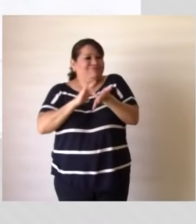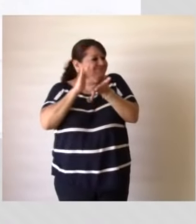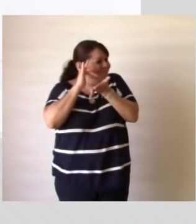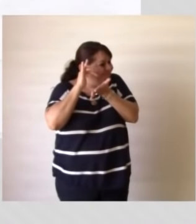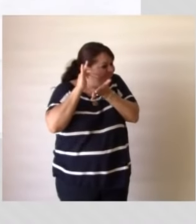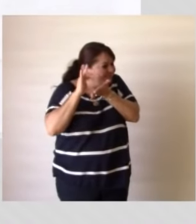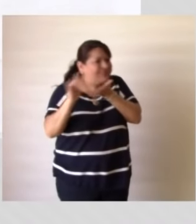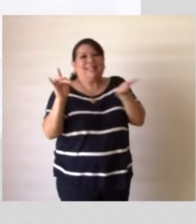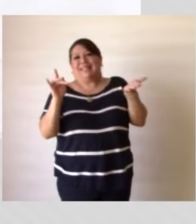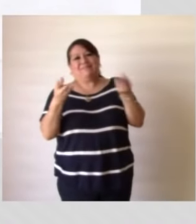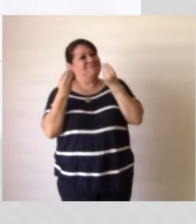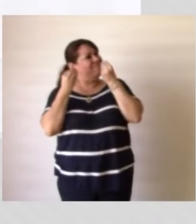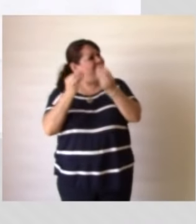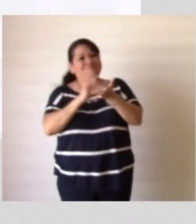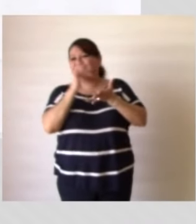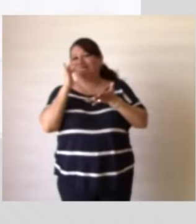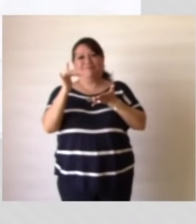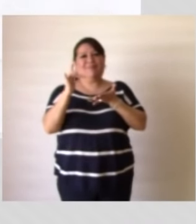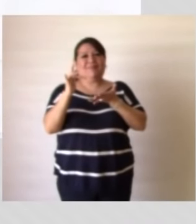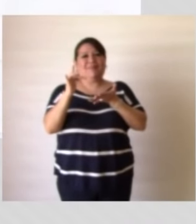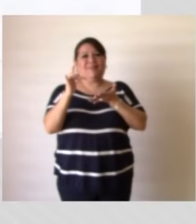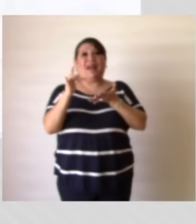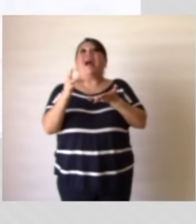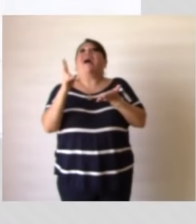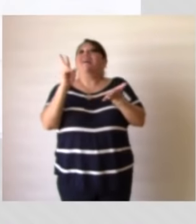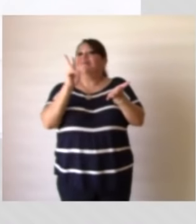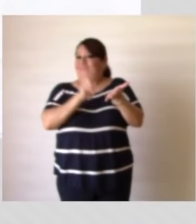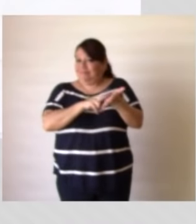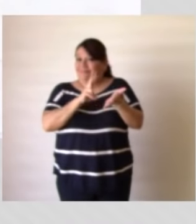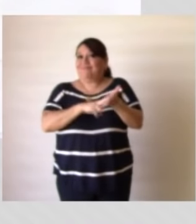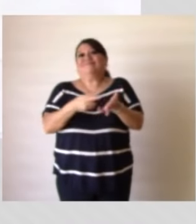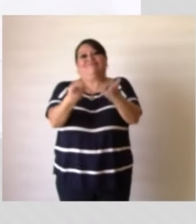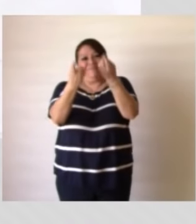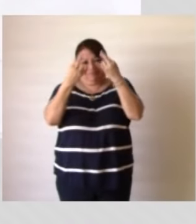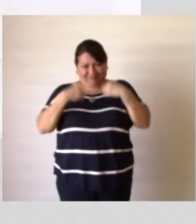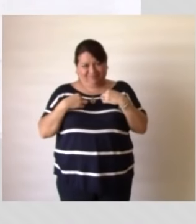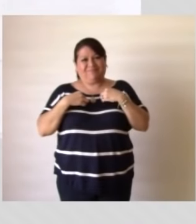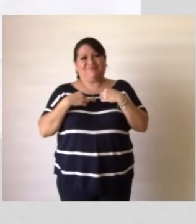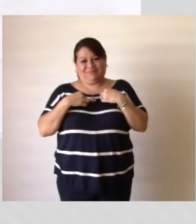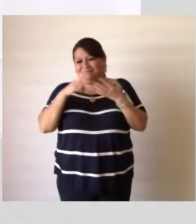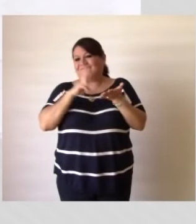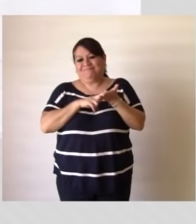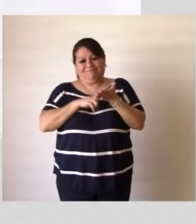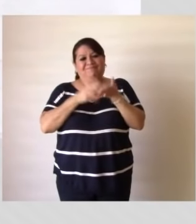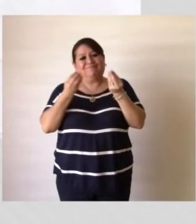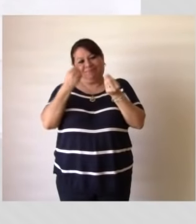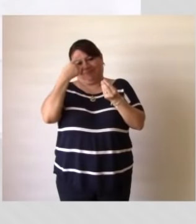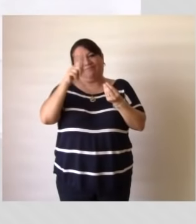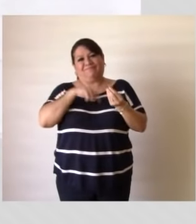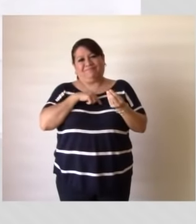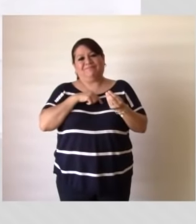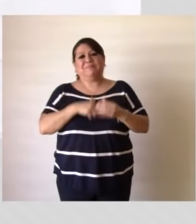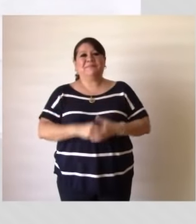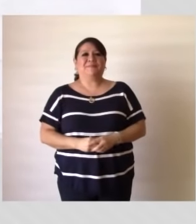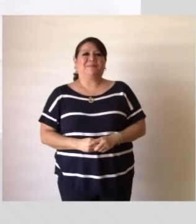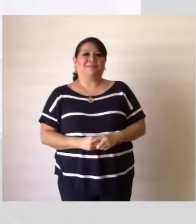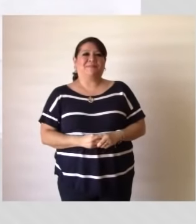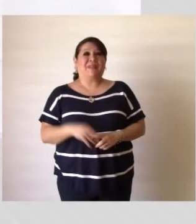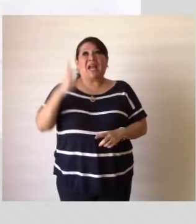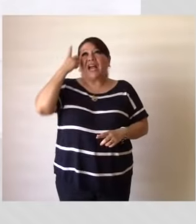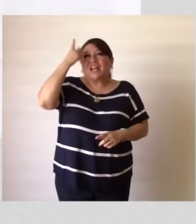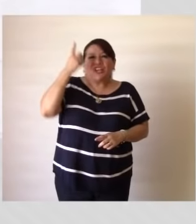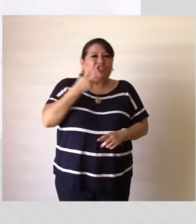eso significa que estás reconociendo lo que has recibido lo que dios está diciendo aquí es sabes cuál es el problema